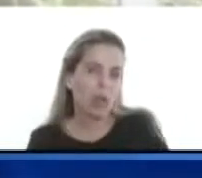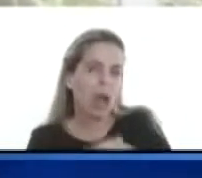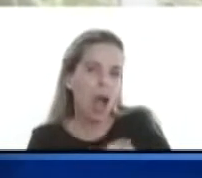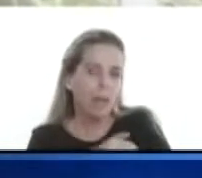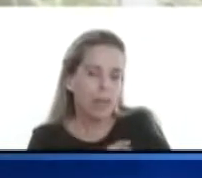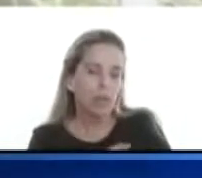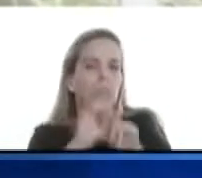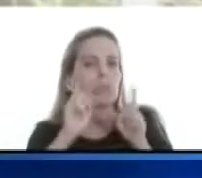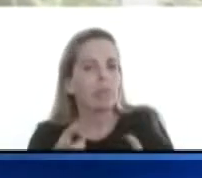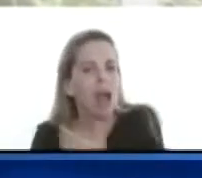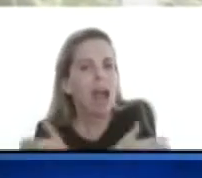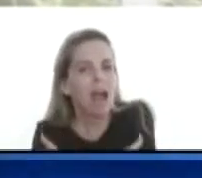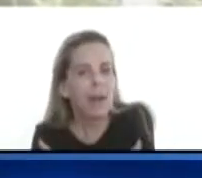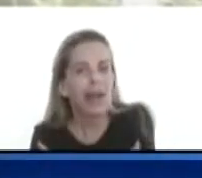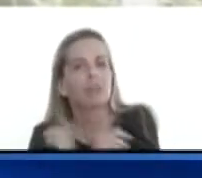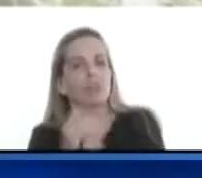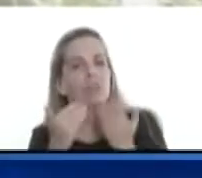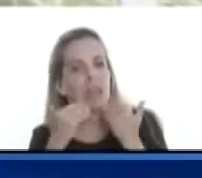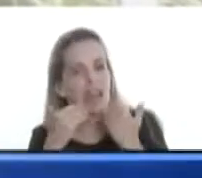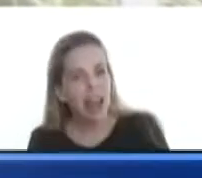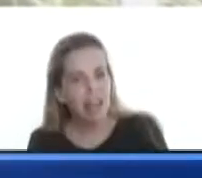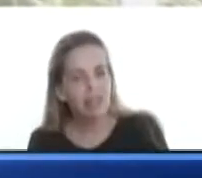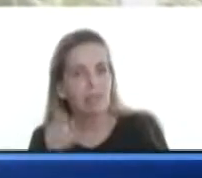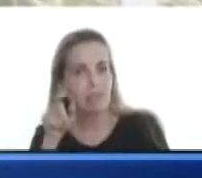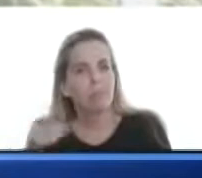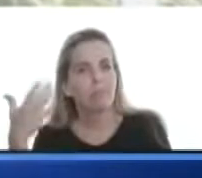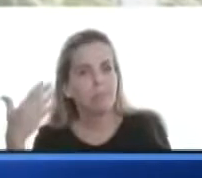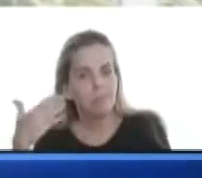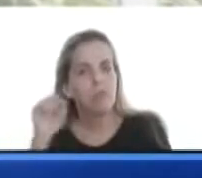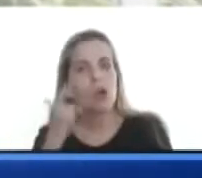Otro abrazo y también gracias por tus palabras, Gustavo.